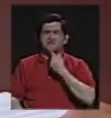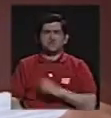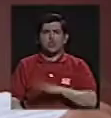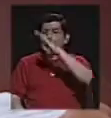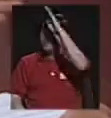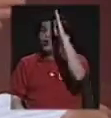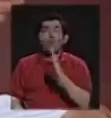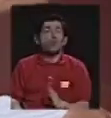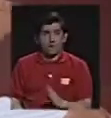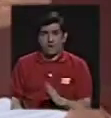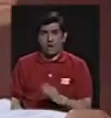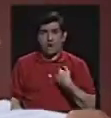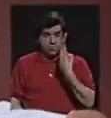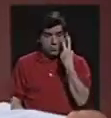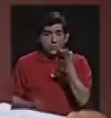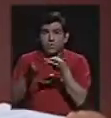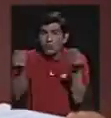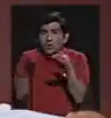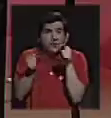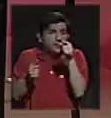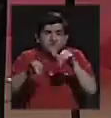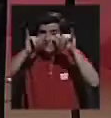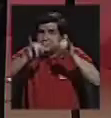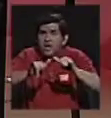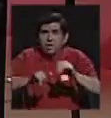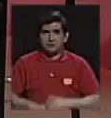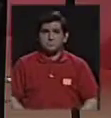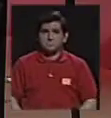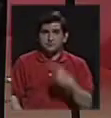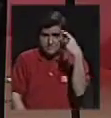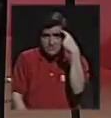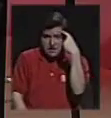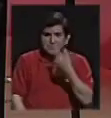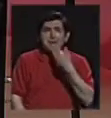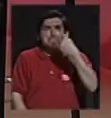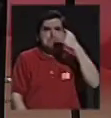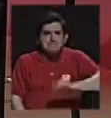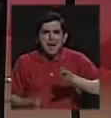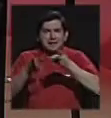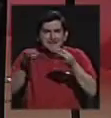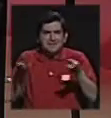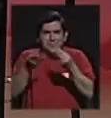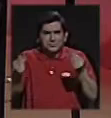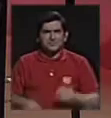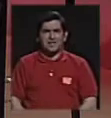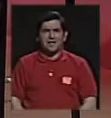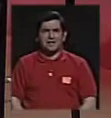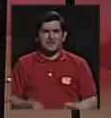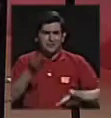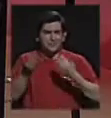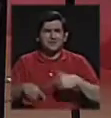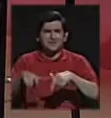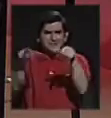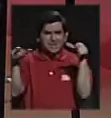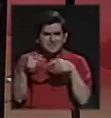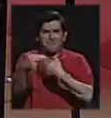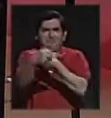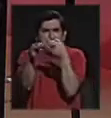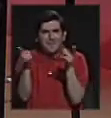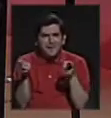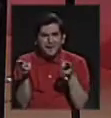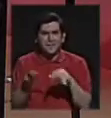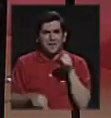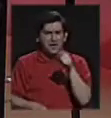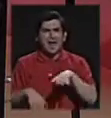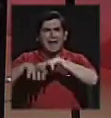Mauricio, nunca, y uno ve los resultados, ahí están. Incluso malos resultados en territorios, en regiones,